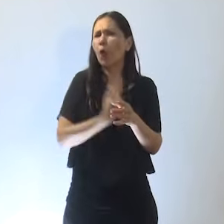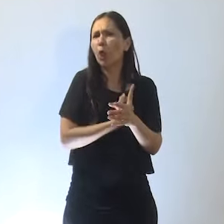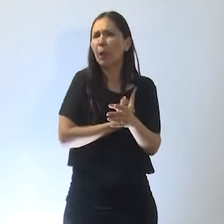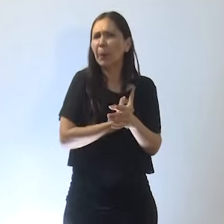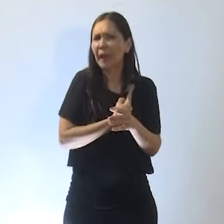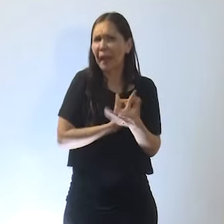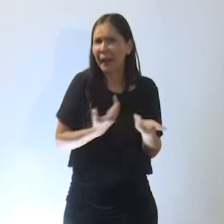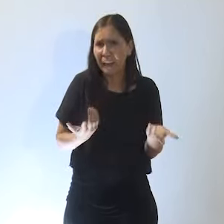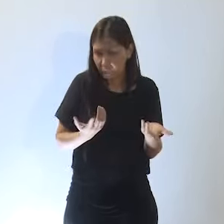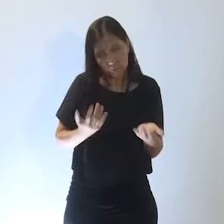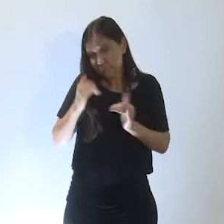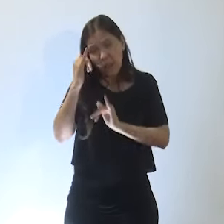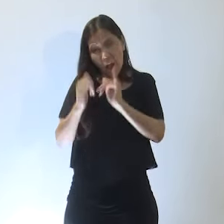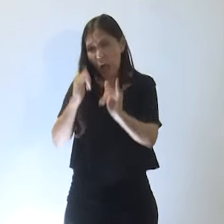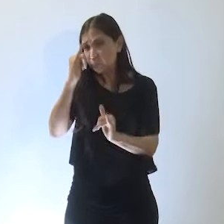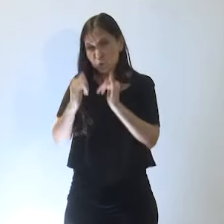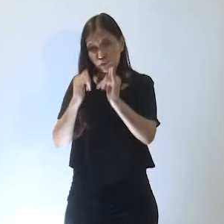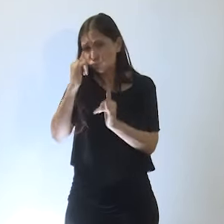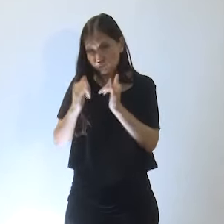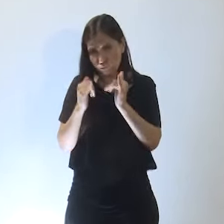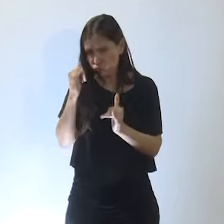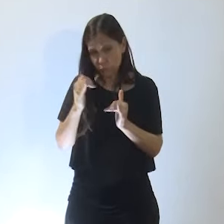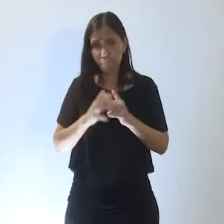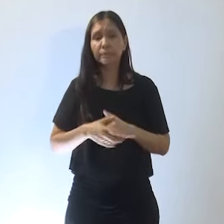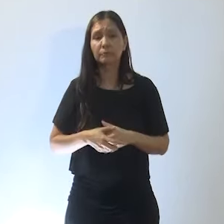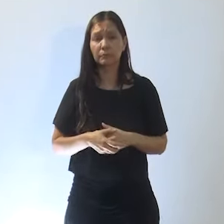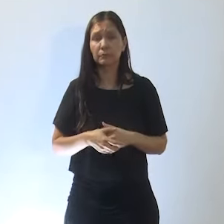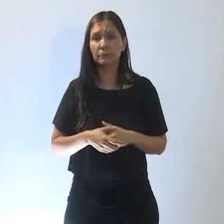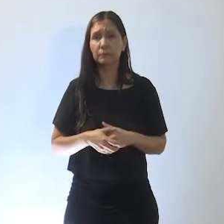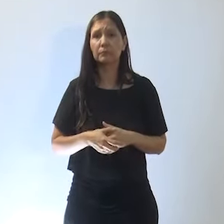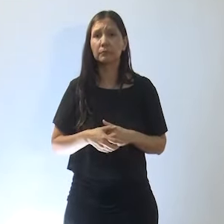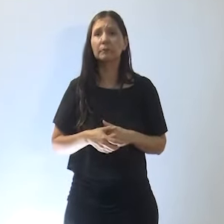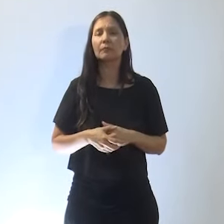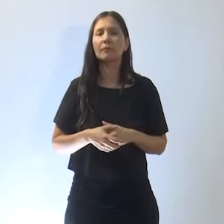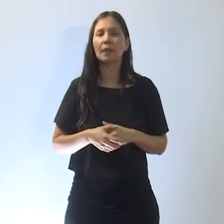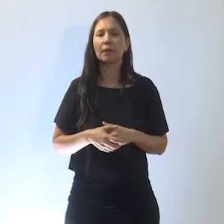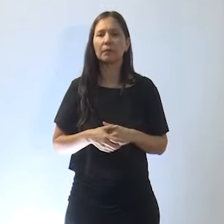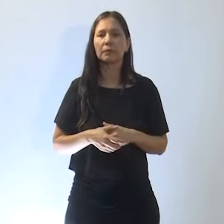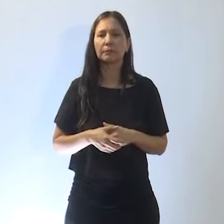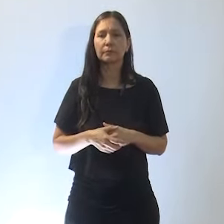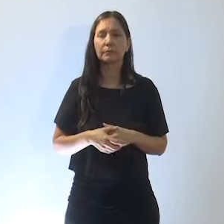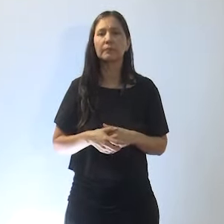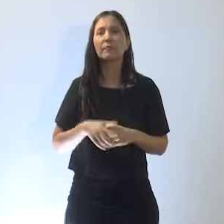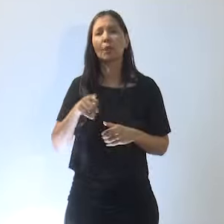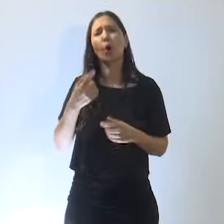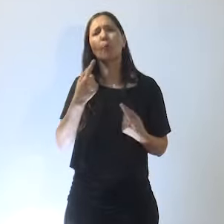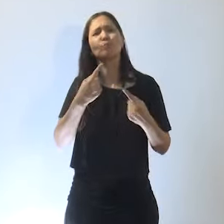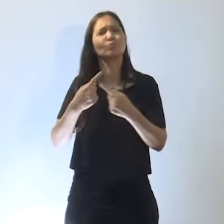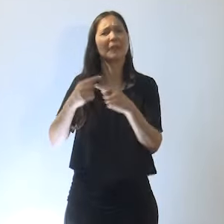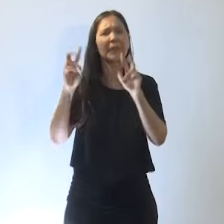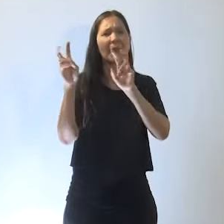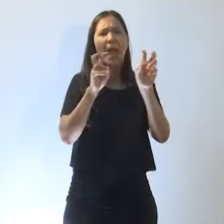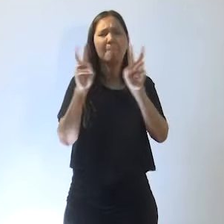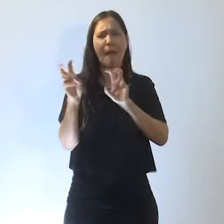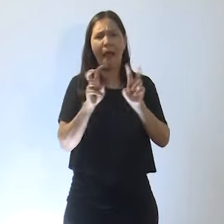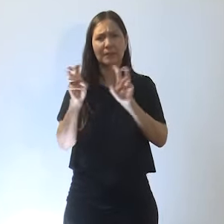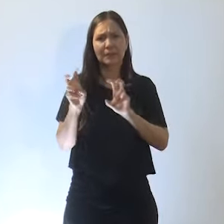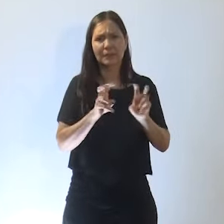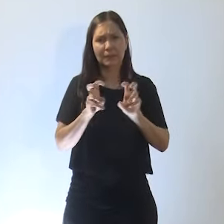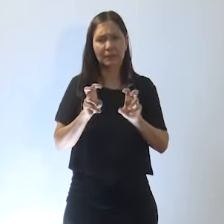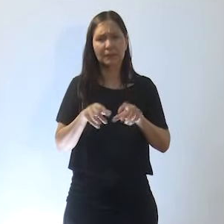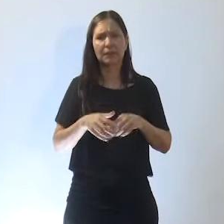todes por abajo y Y entonces cómo cómo politizar cada una de estas cosas creo que es la clave